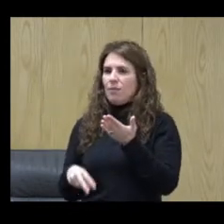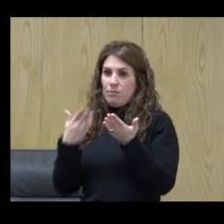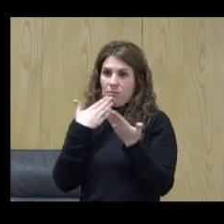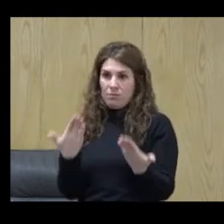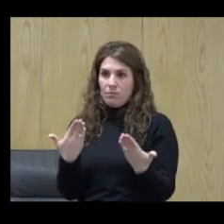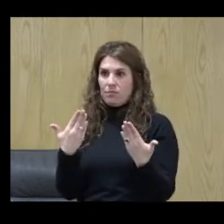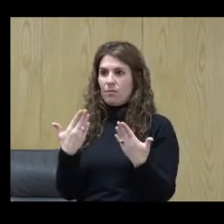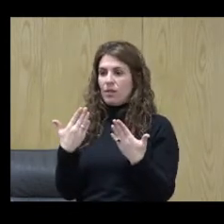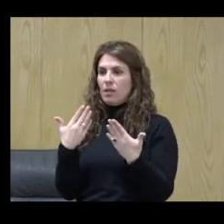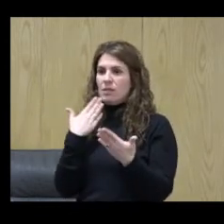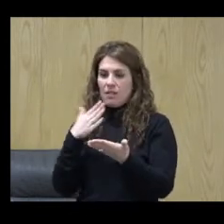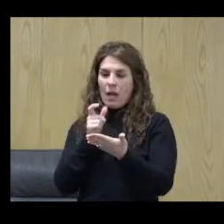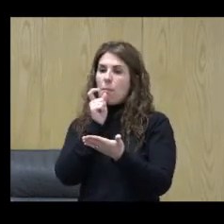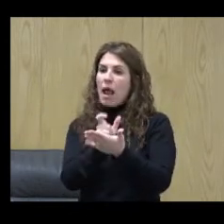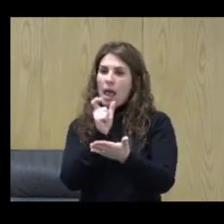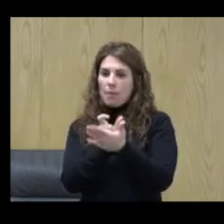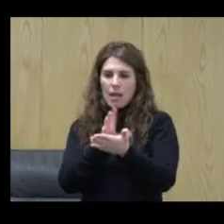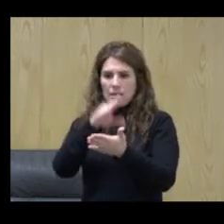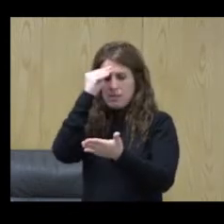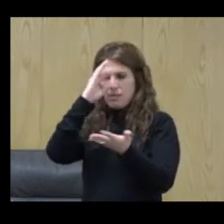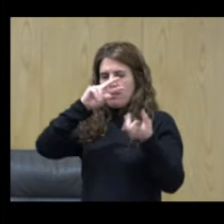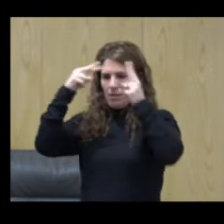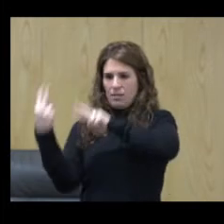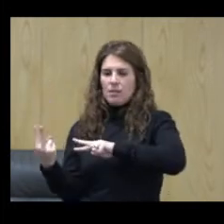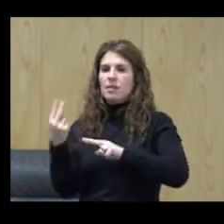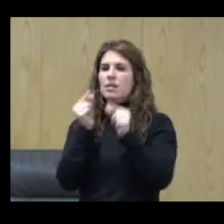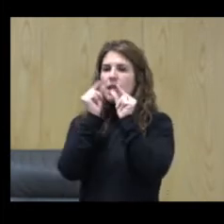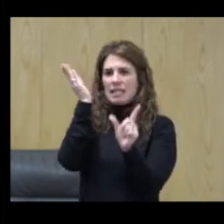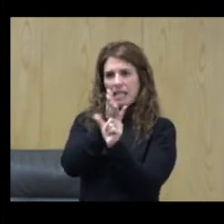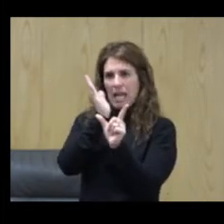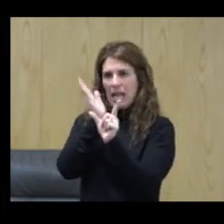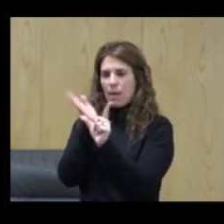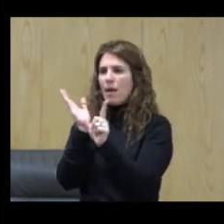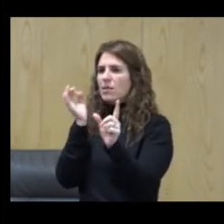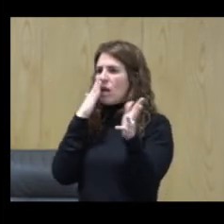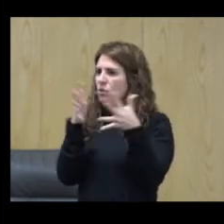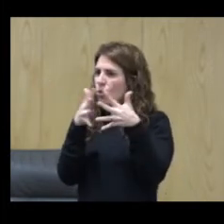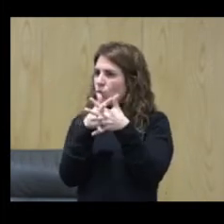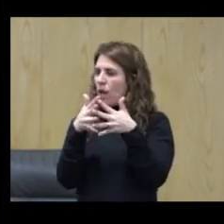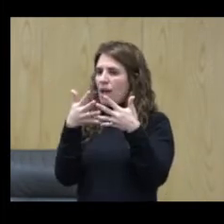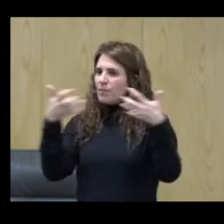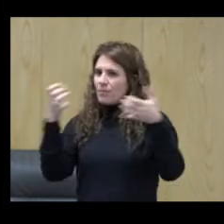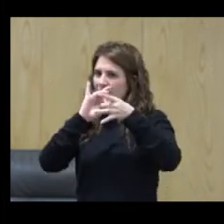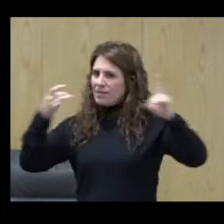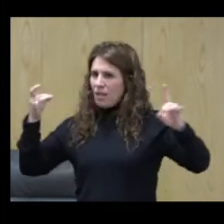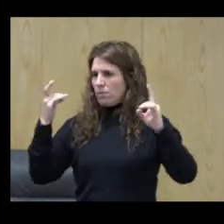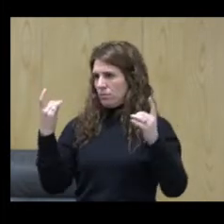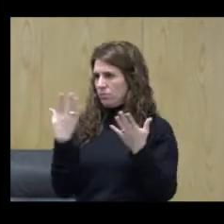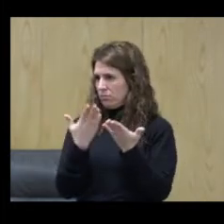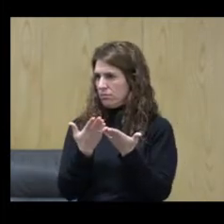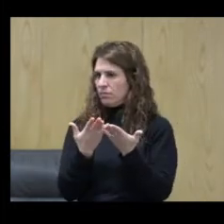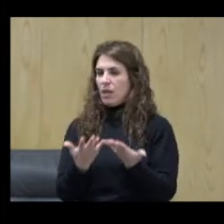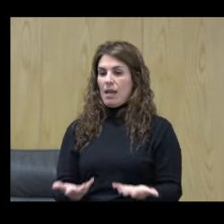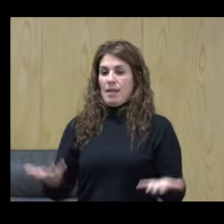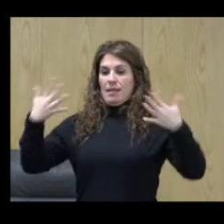la decodificación de las palabras, a través de las sílabas, de la estructura sintáctica, etcétera, ¿no? Y ese era un proceso de